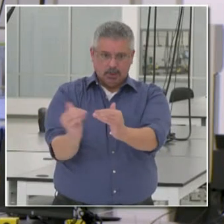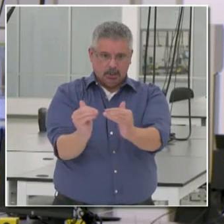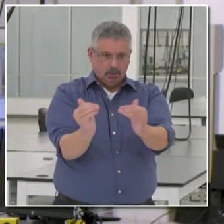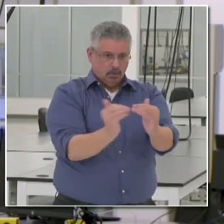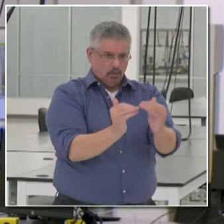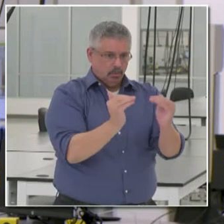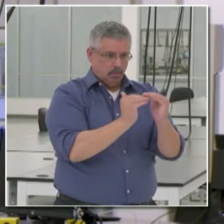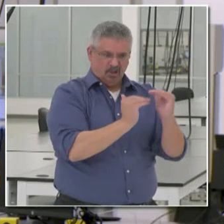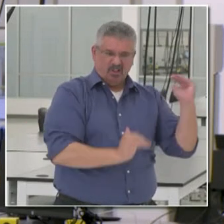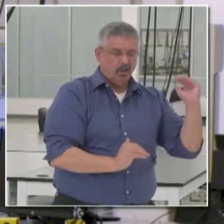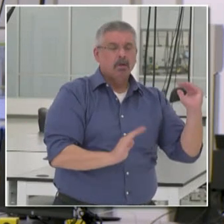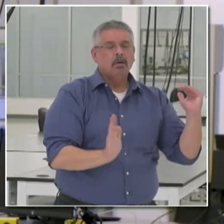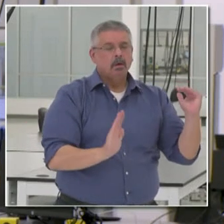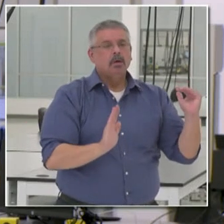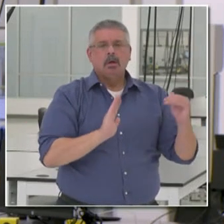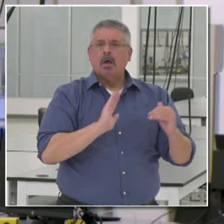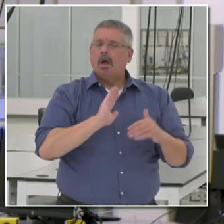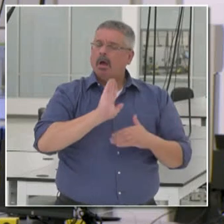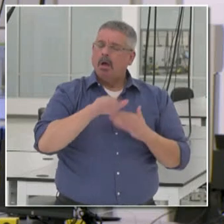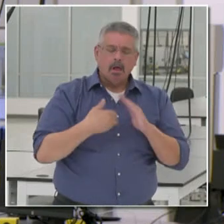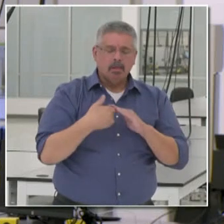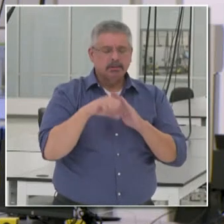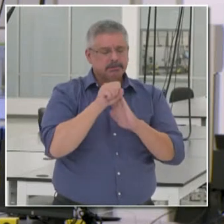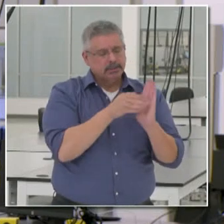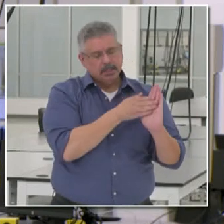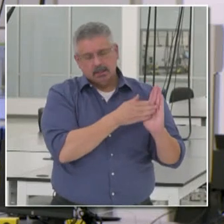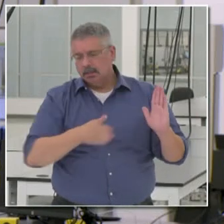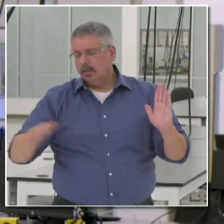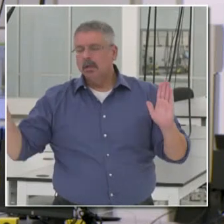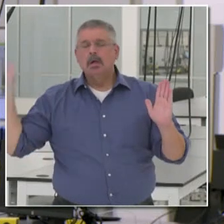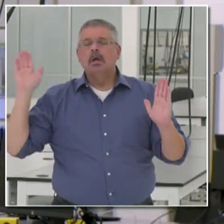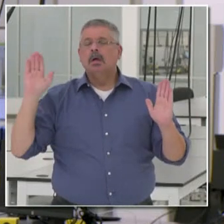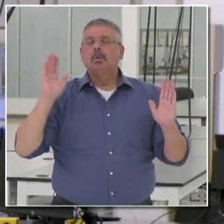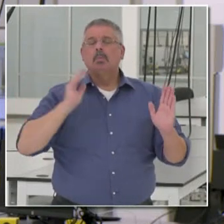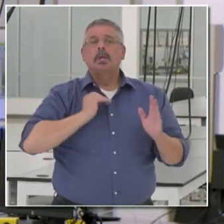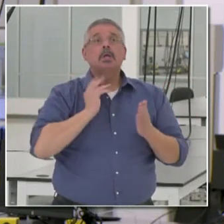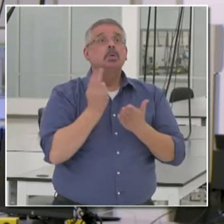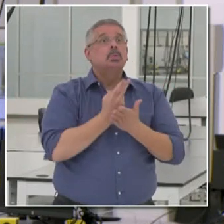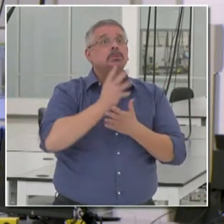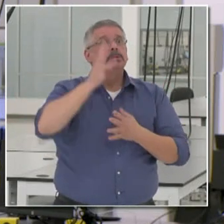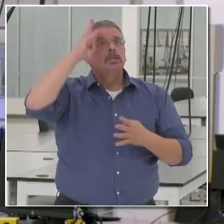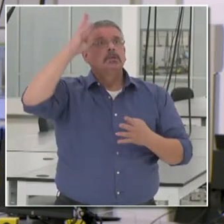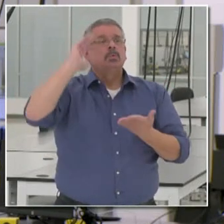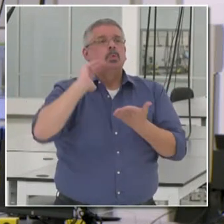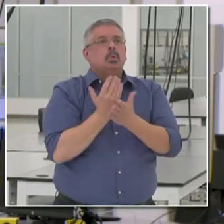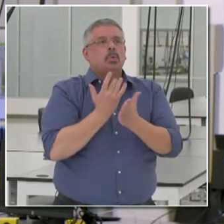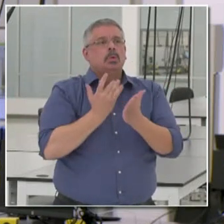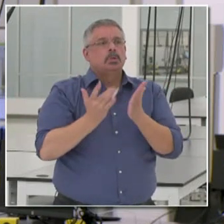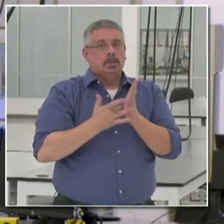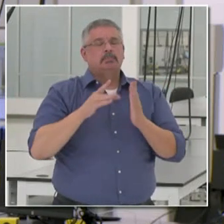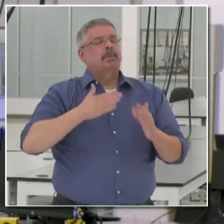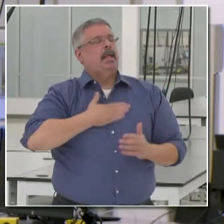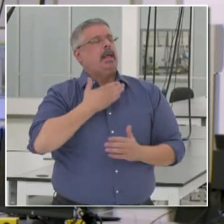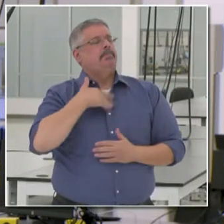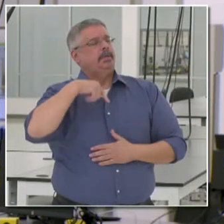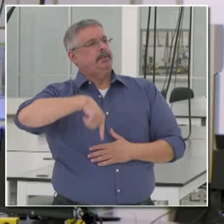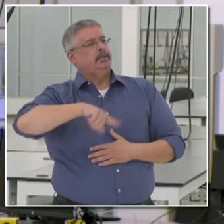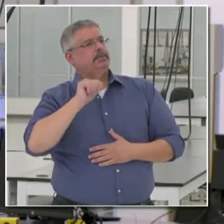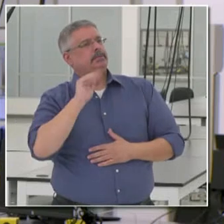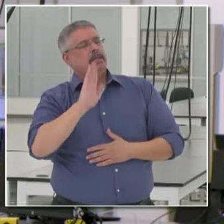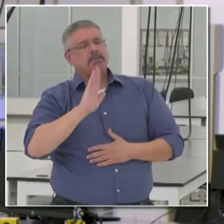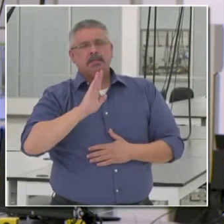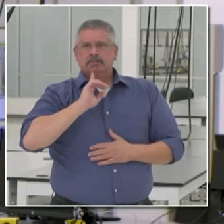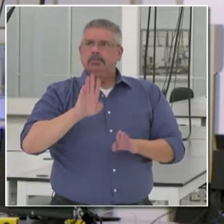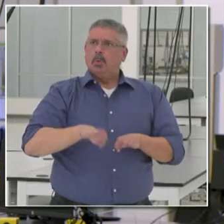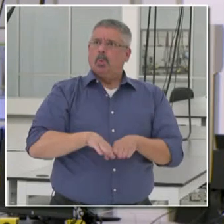manera equitativa en todas partes del estado y que siempre estemos pendientes de la innovación estamos muy contentos de que